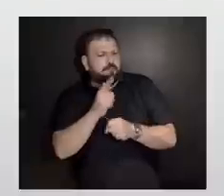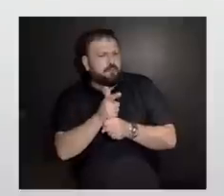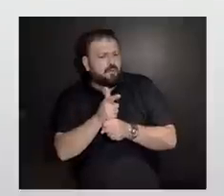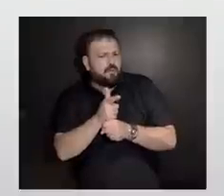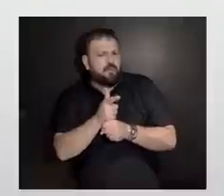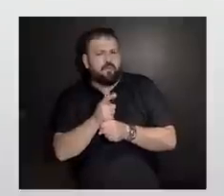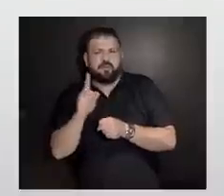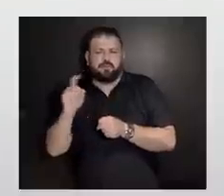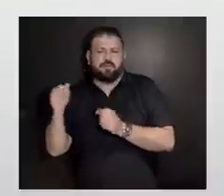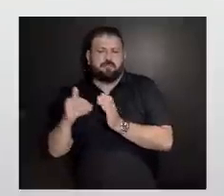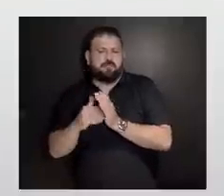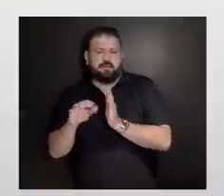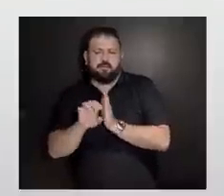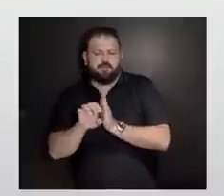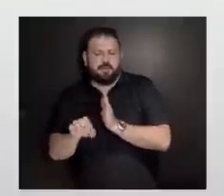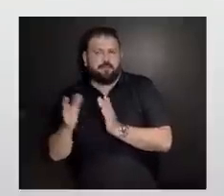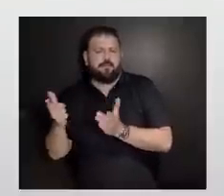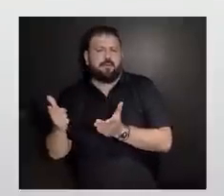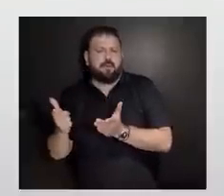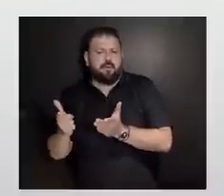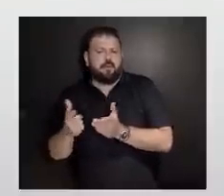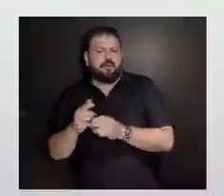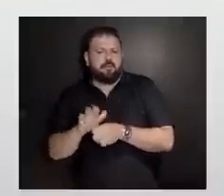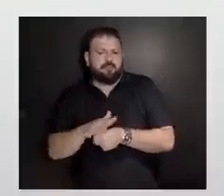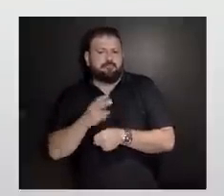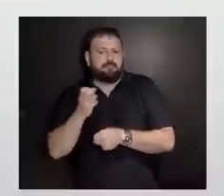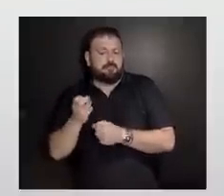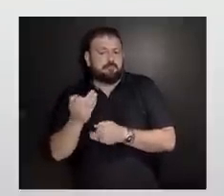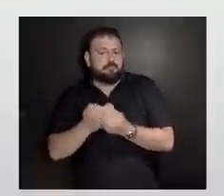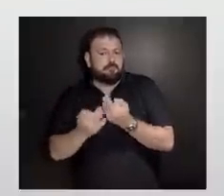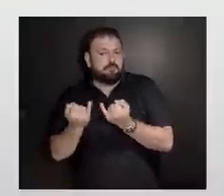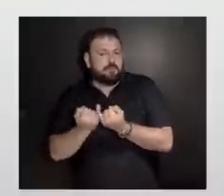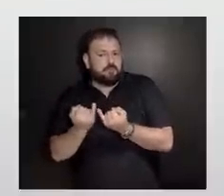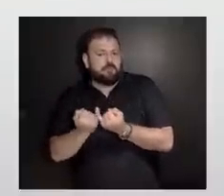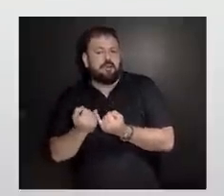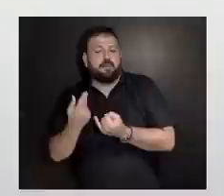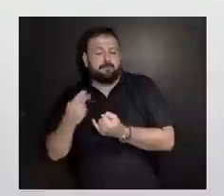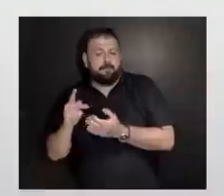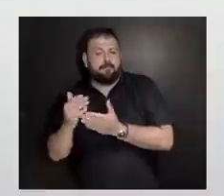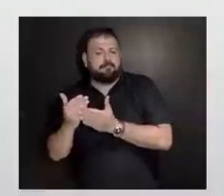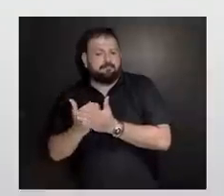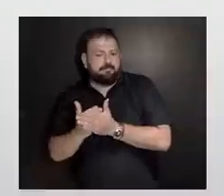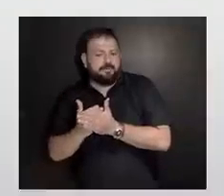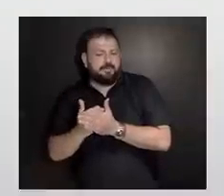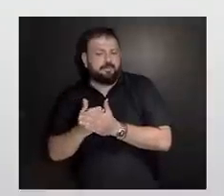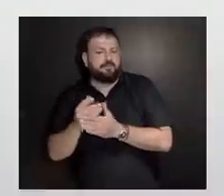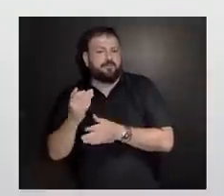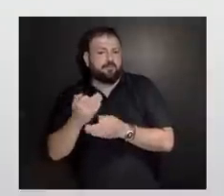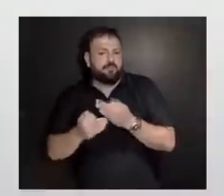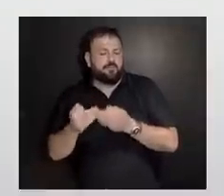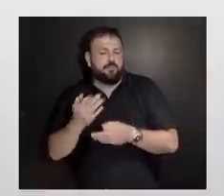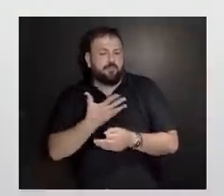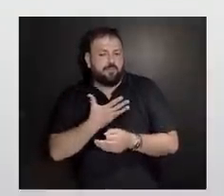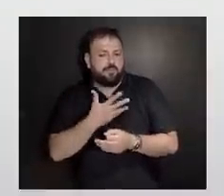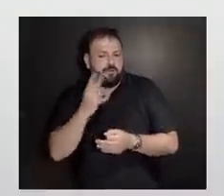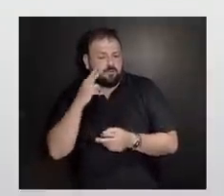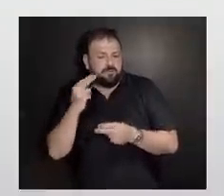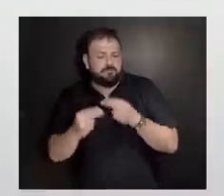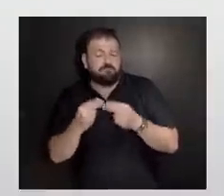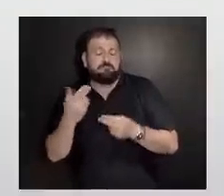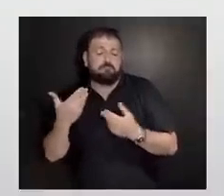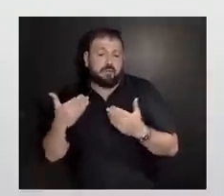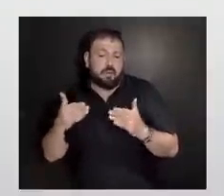esta condición, al ser genética, va a ser una enfermedad pues que va a ser menos frecuente porque son cuestiones que a lo